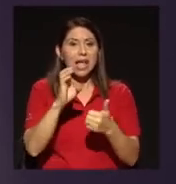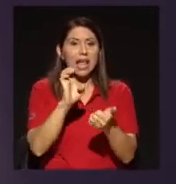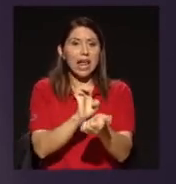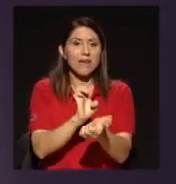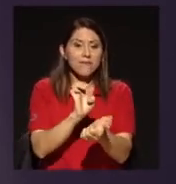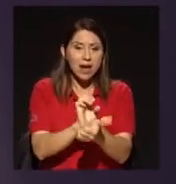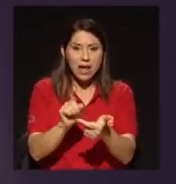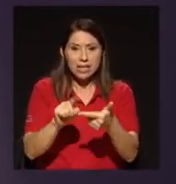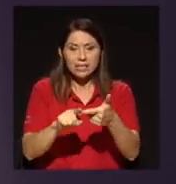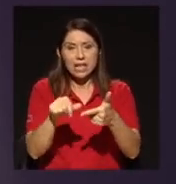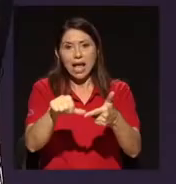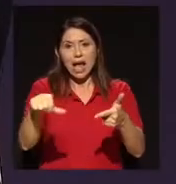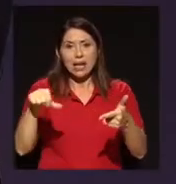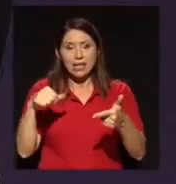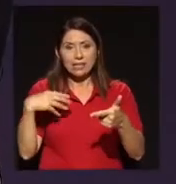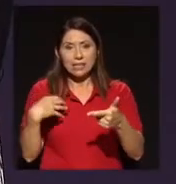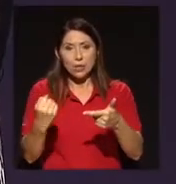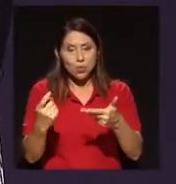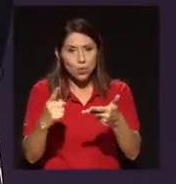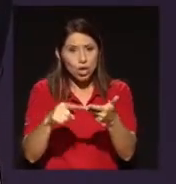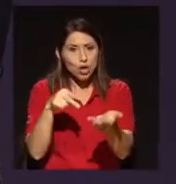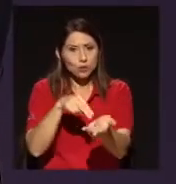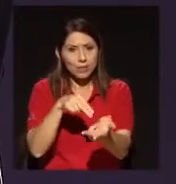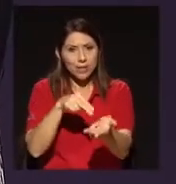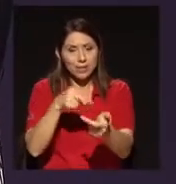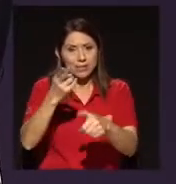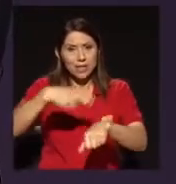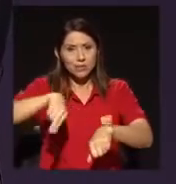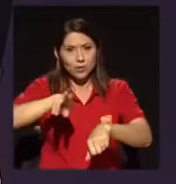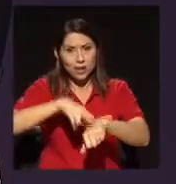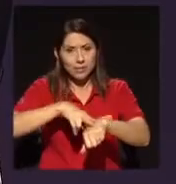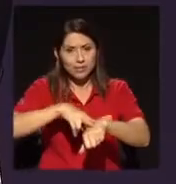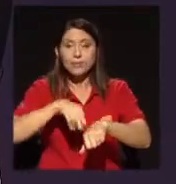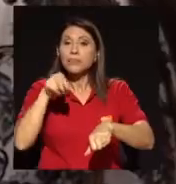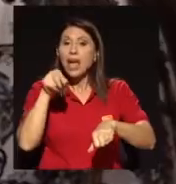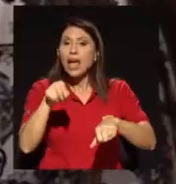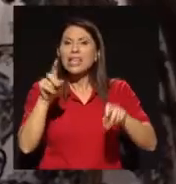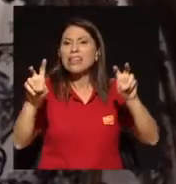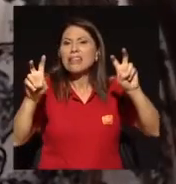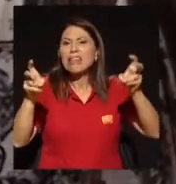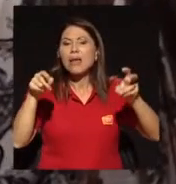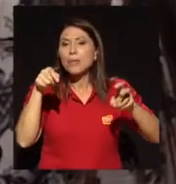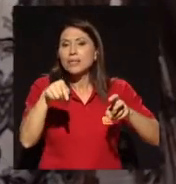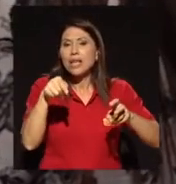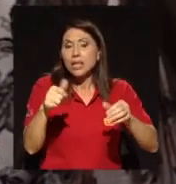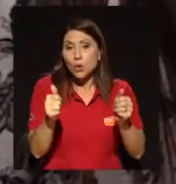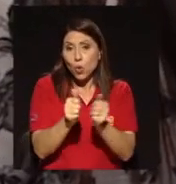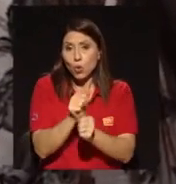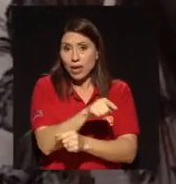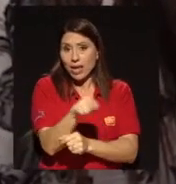incluso hospitales nacionales. Uh-huh. ¿Qué son los temas que tratamos de llevar con ellos